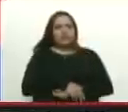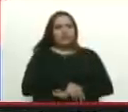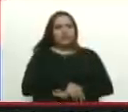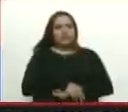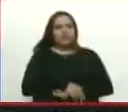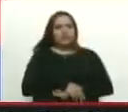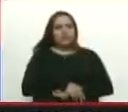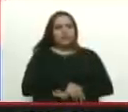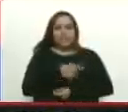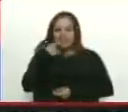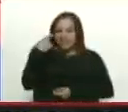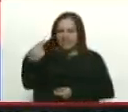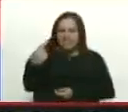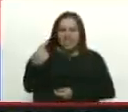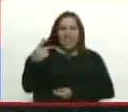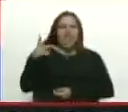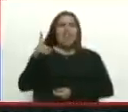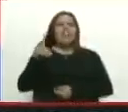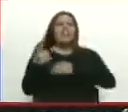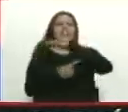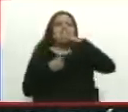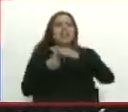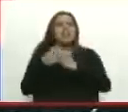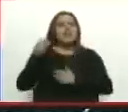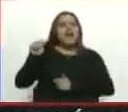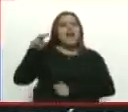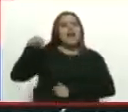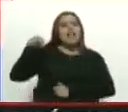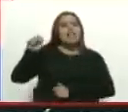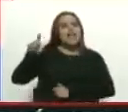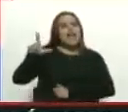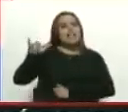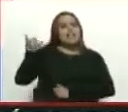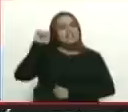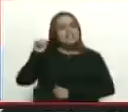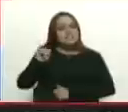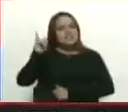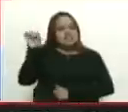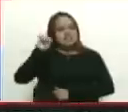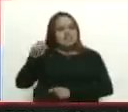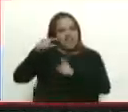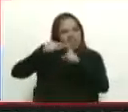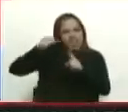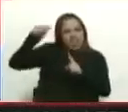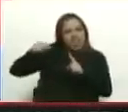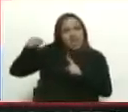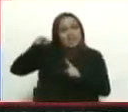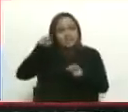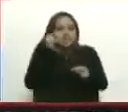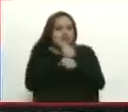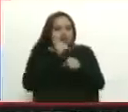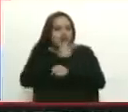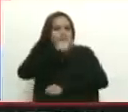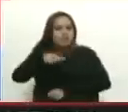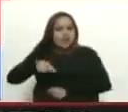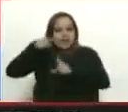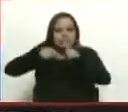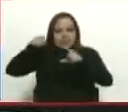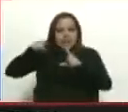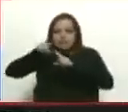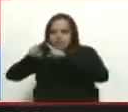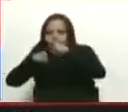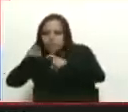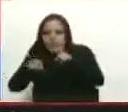Eso lo dice Data Analysis. Porque ese es el trabajo de las encuestadoras. Esos son los mismos que